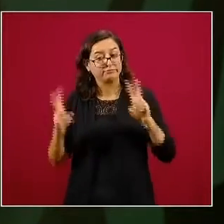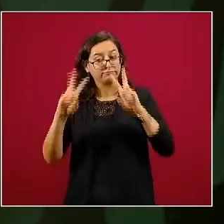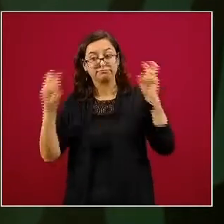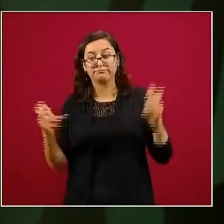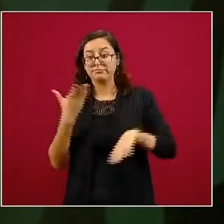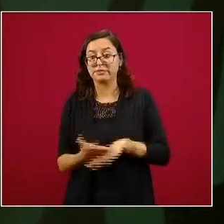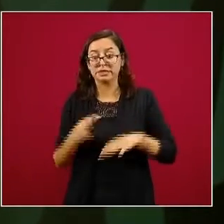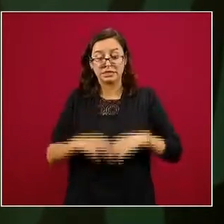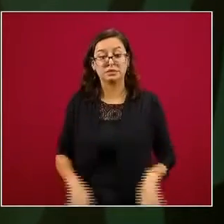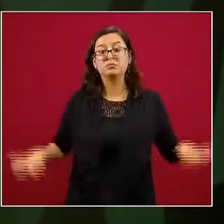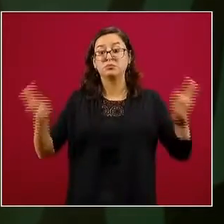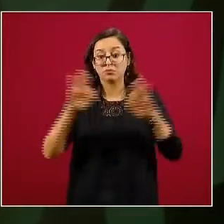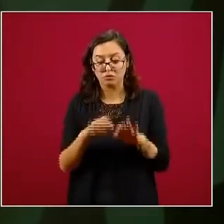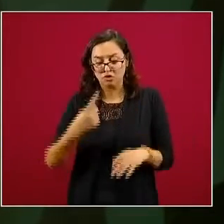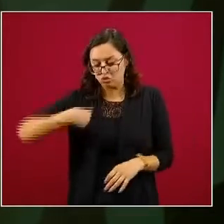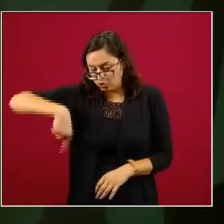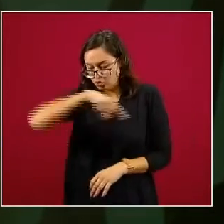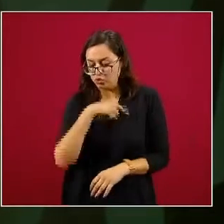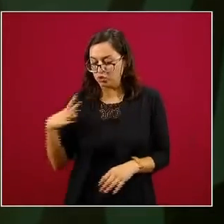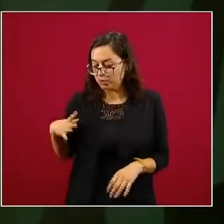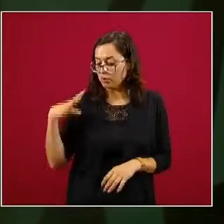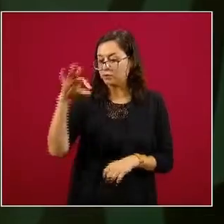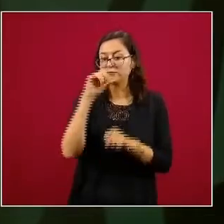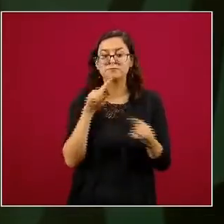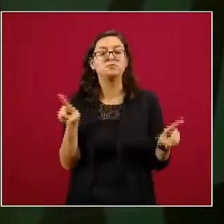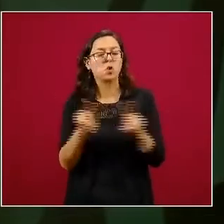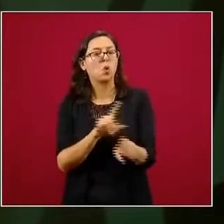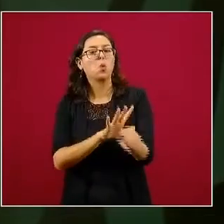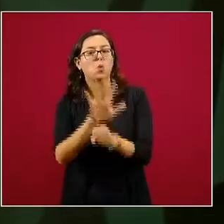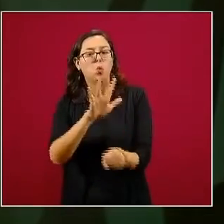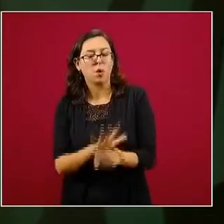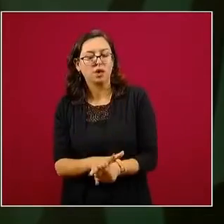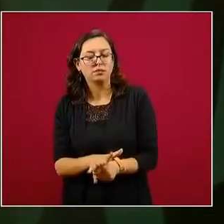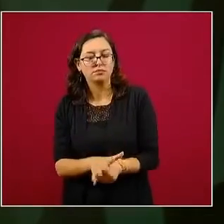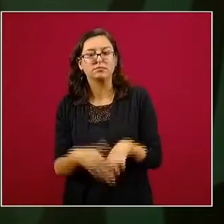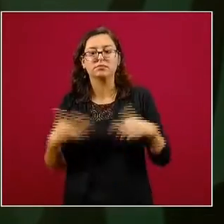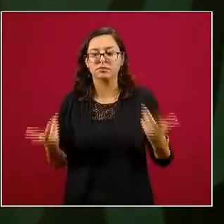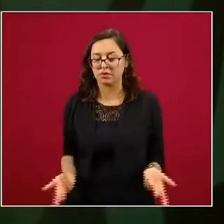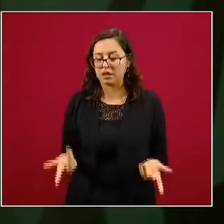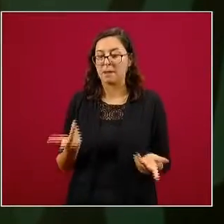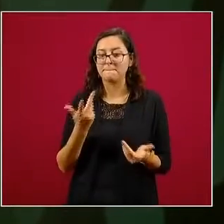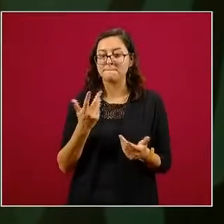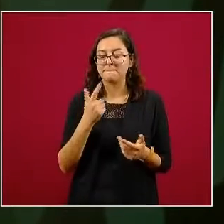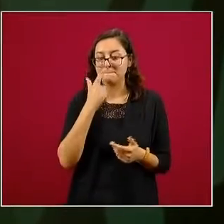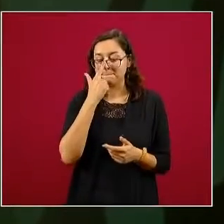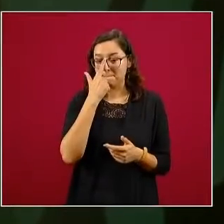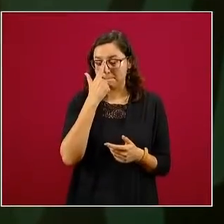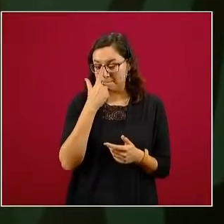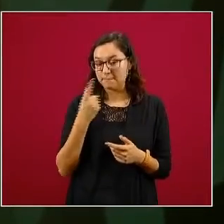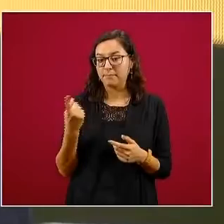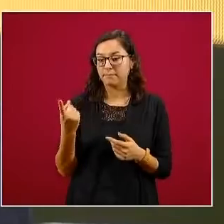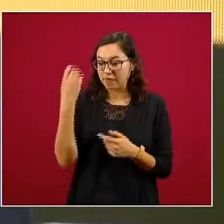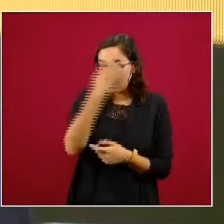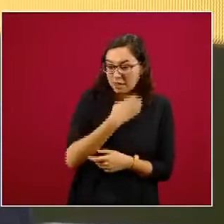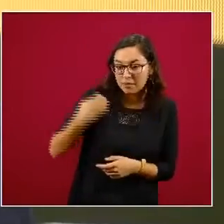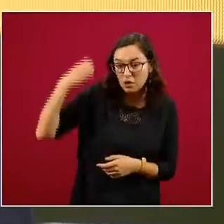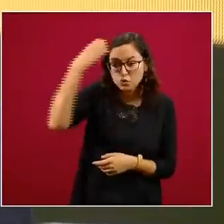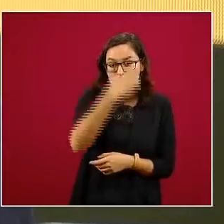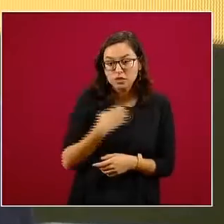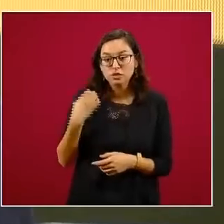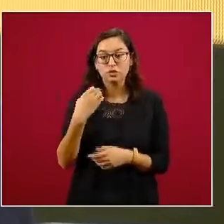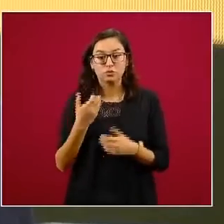y de COVID-19 para aportar los tratamientos que sean pertinentes según sea una u otra de estas enfermedades. Y así